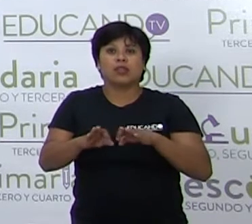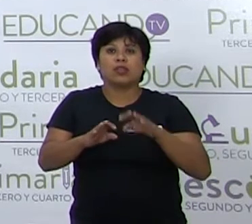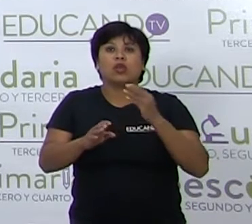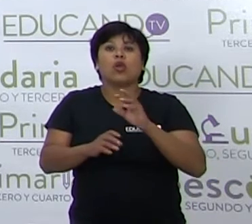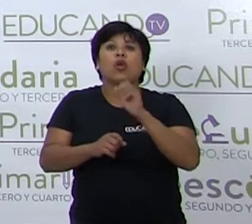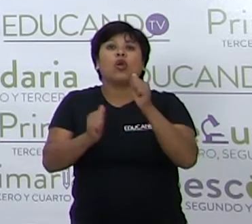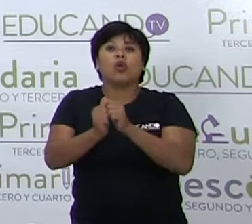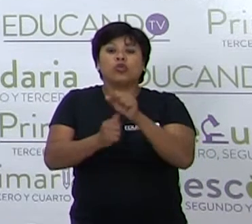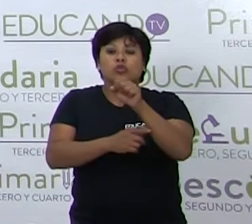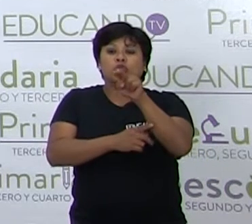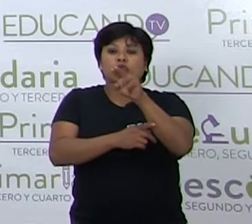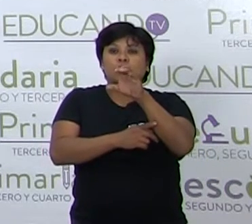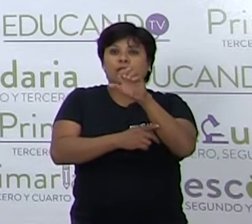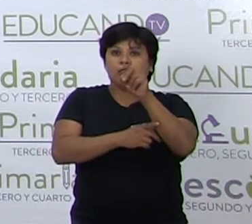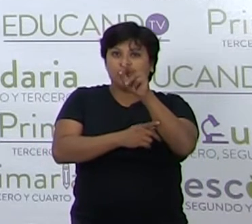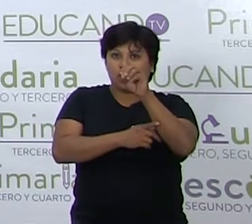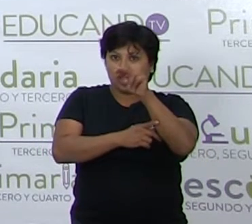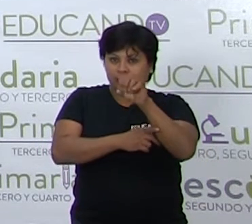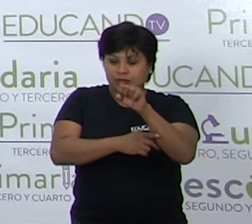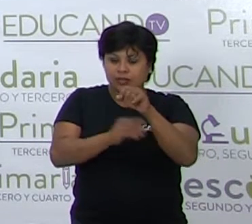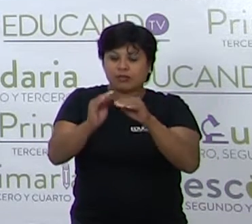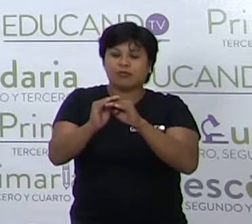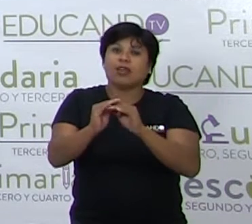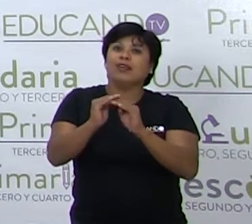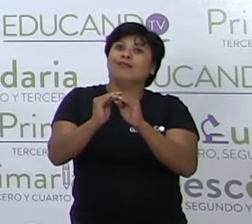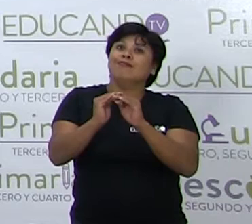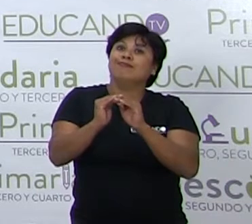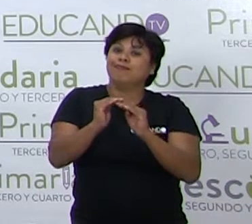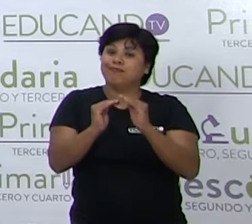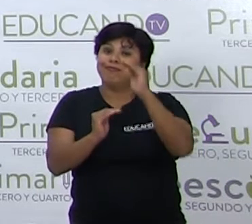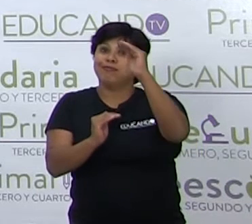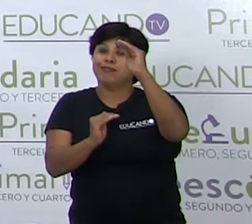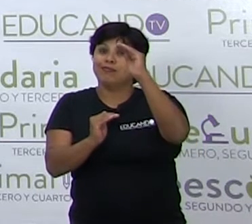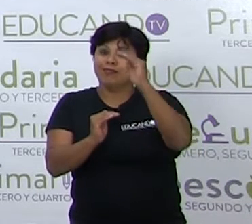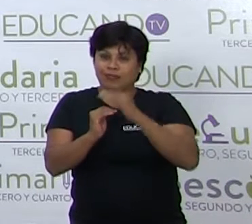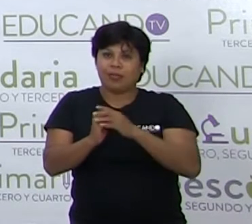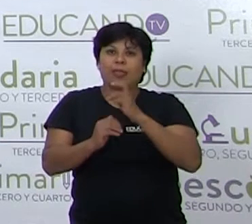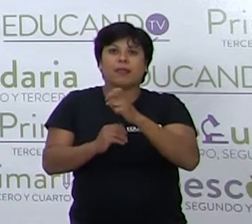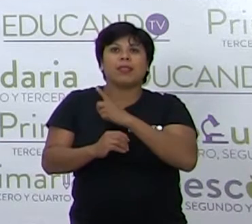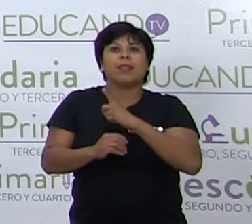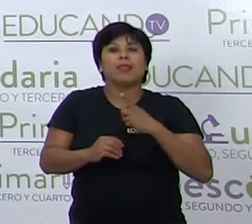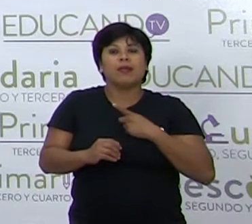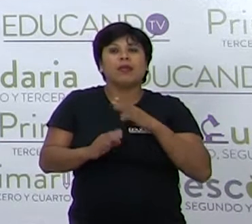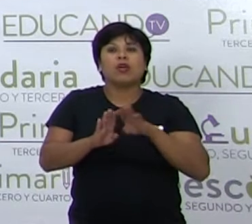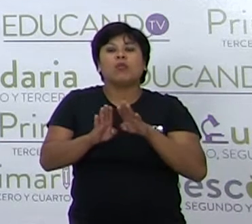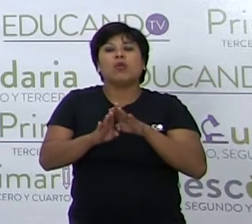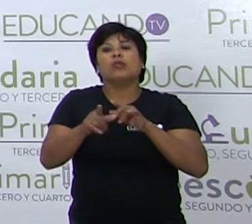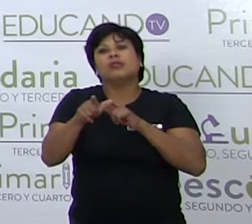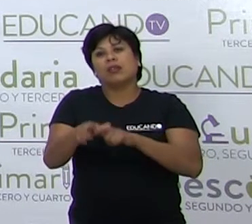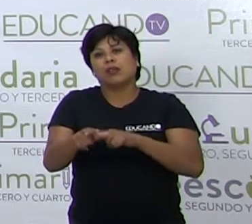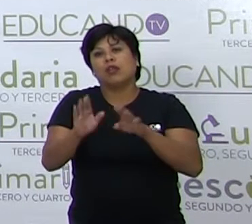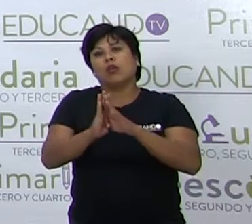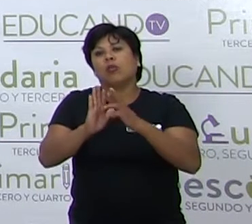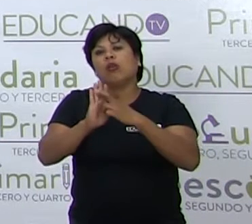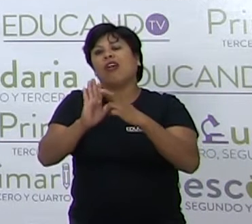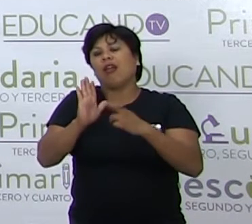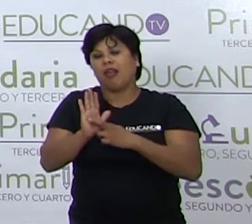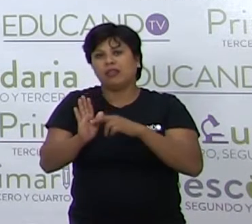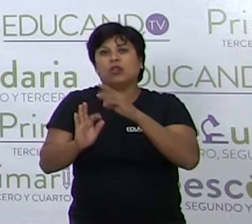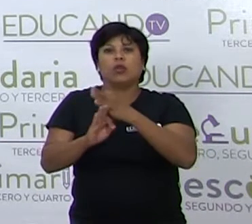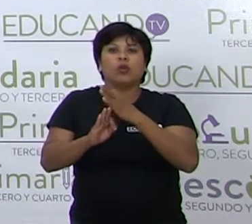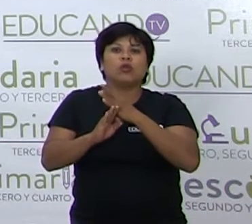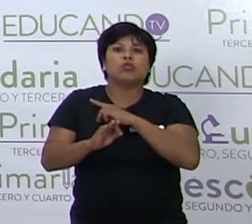sucesiones. Pero para eso teníamos que seguir ciertas reglas, ¿verdad? Hoy vamos a trabajar un